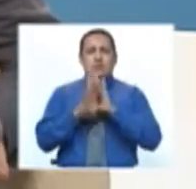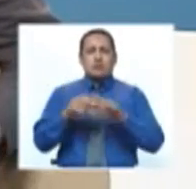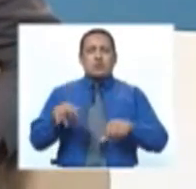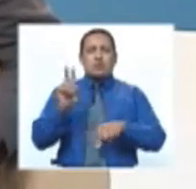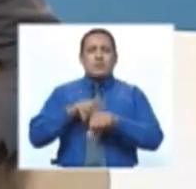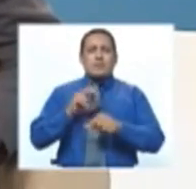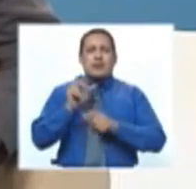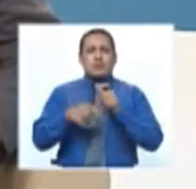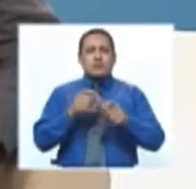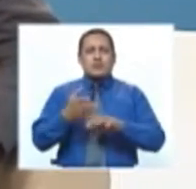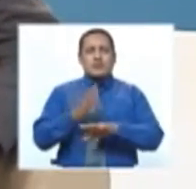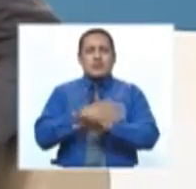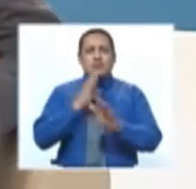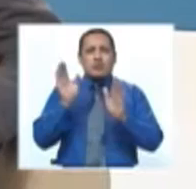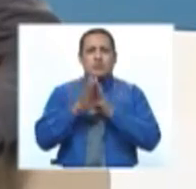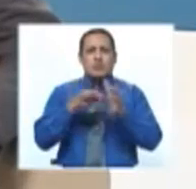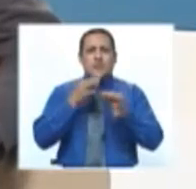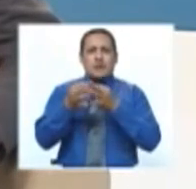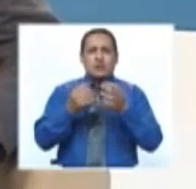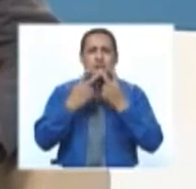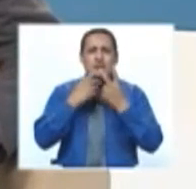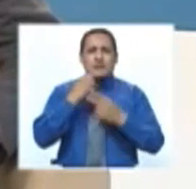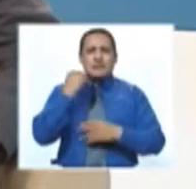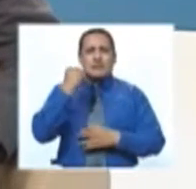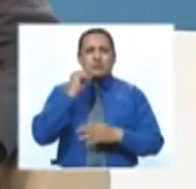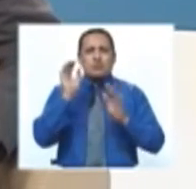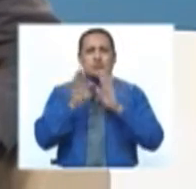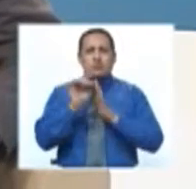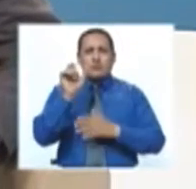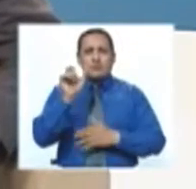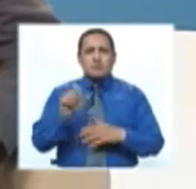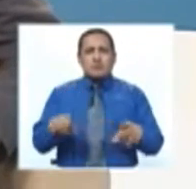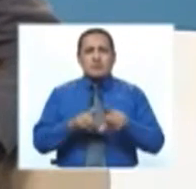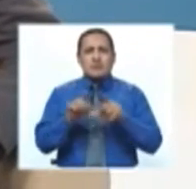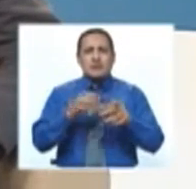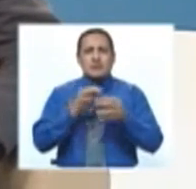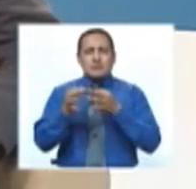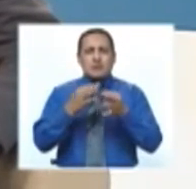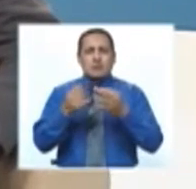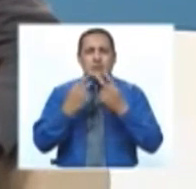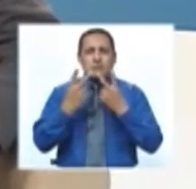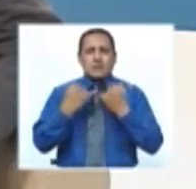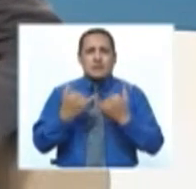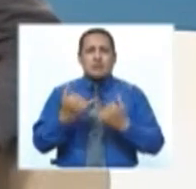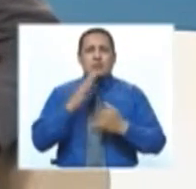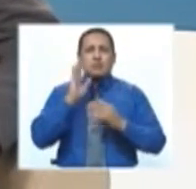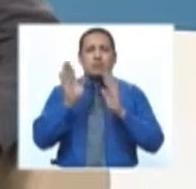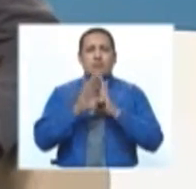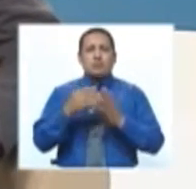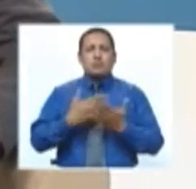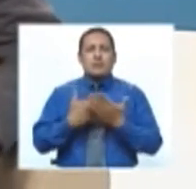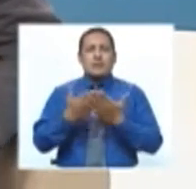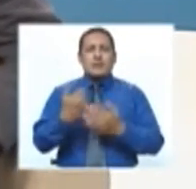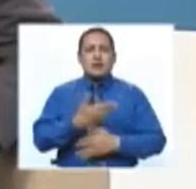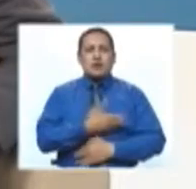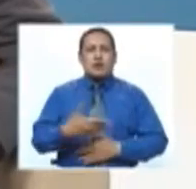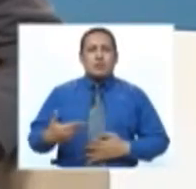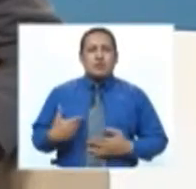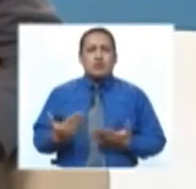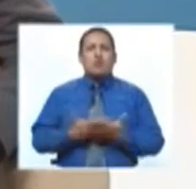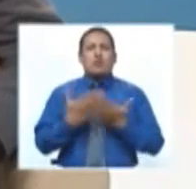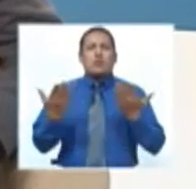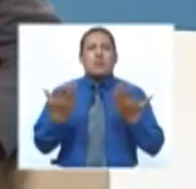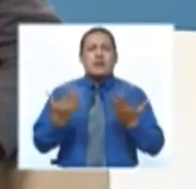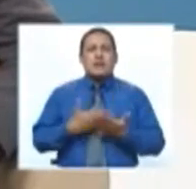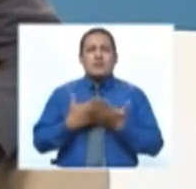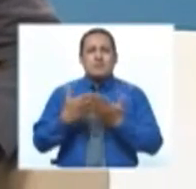común para nuestros televidentes, porque aquí hemos hablado más de derechos personales y aquí estamos hablando un poco desde la perspectiva del Estado. ¿Cuáles son los